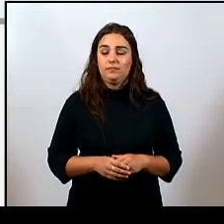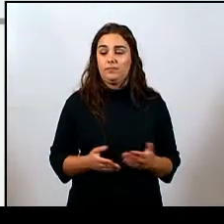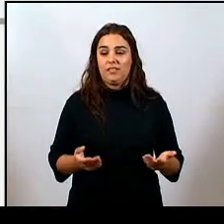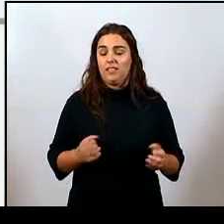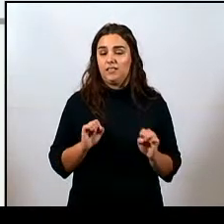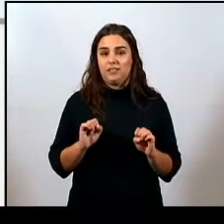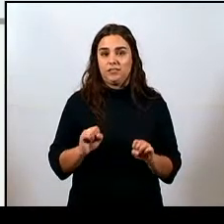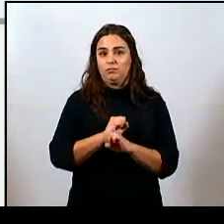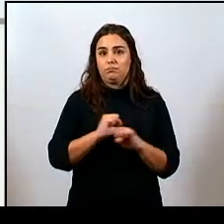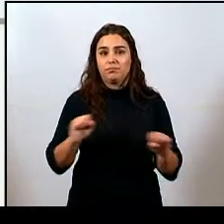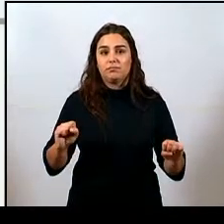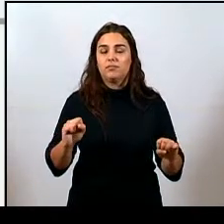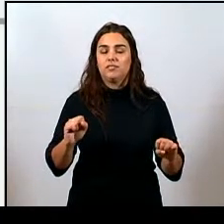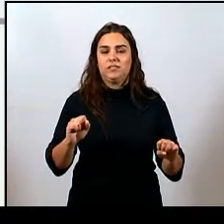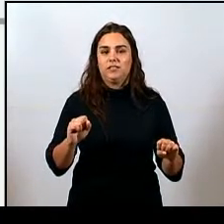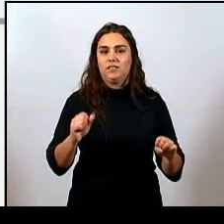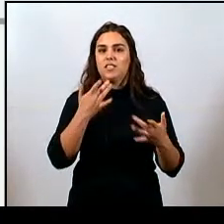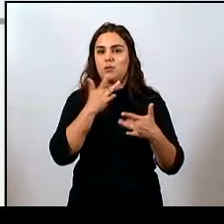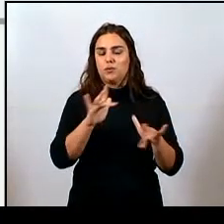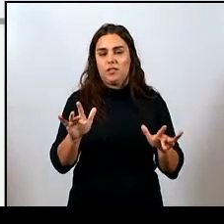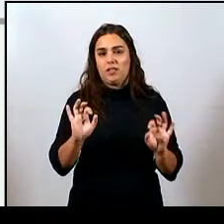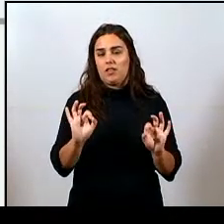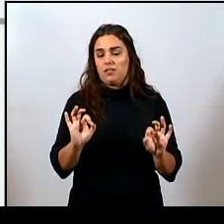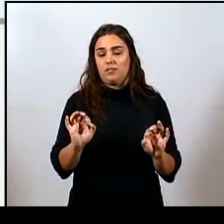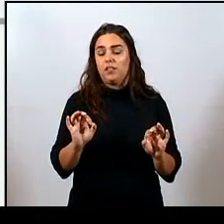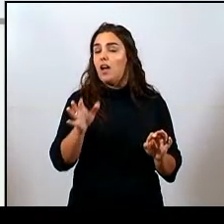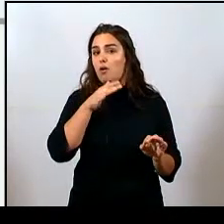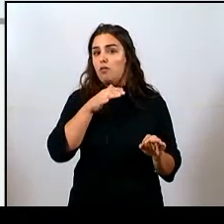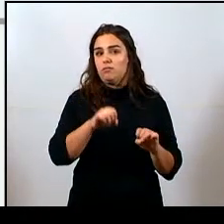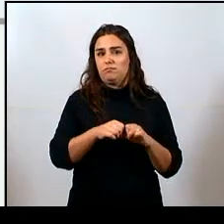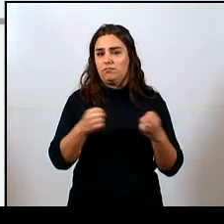impunidad y arbitrariedad. Esto es, y además, una ruptura